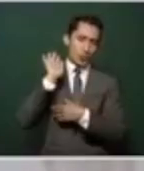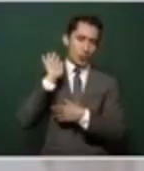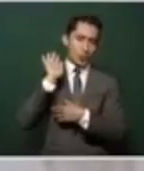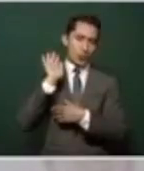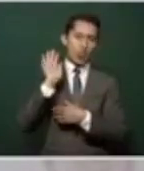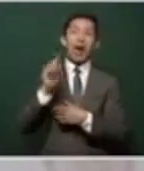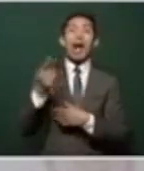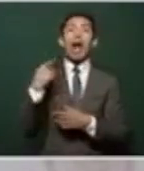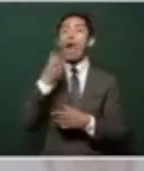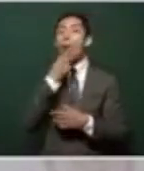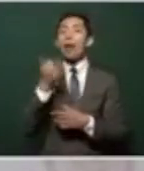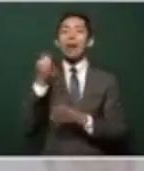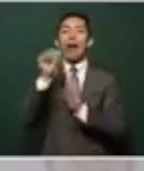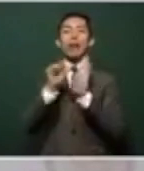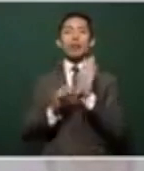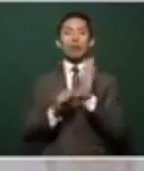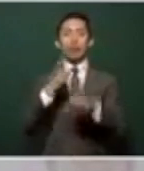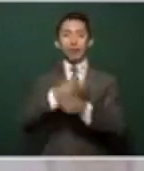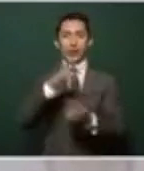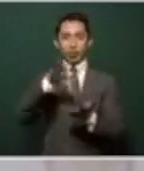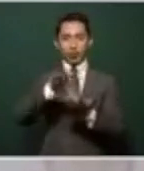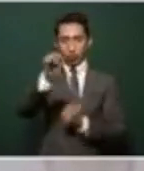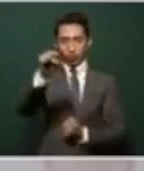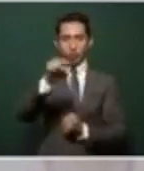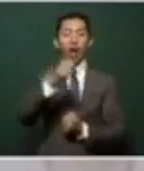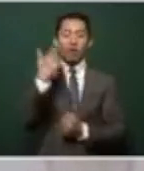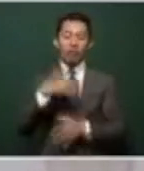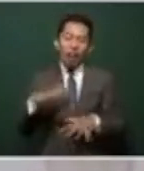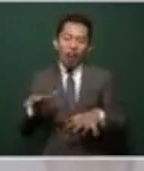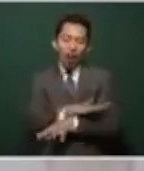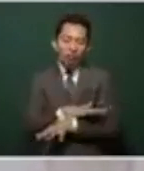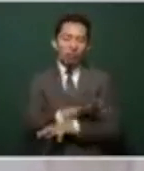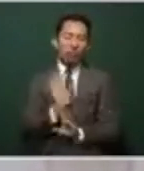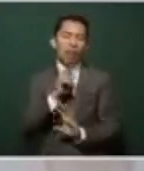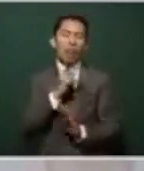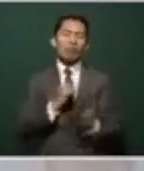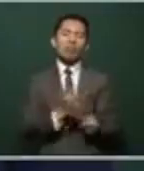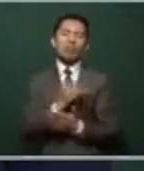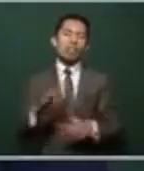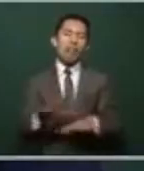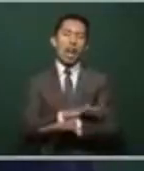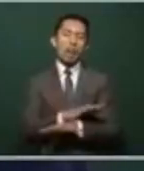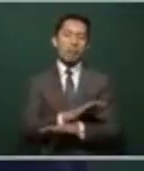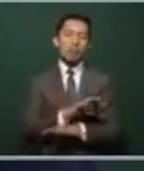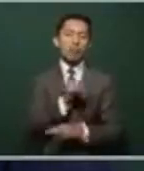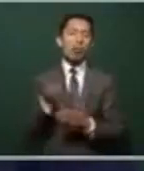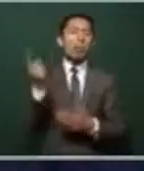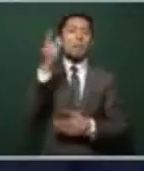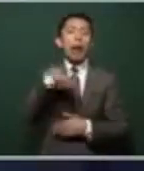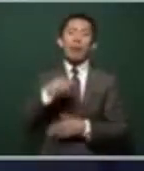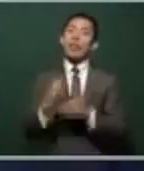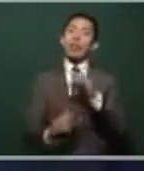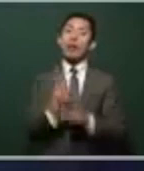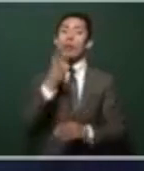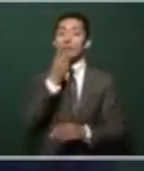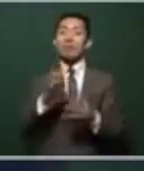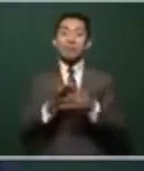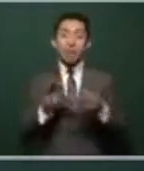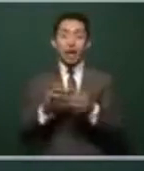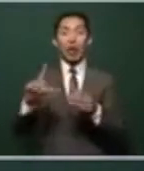Modificaron el artículo tercero de la Constitución y acotaron que el Estado iba a garantizar la